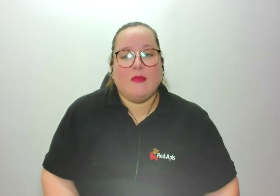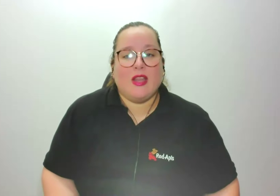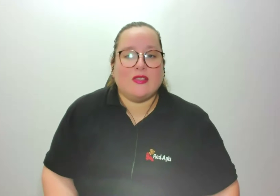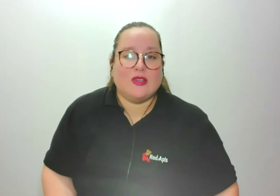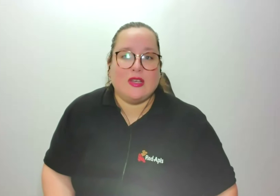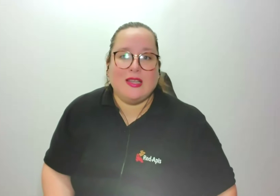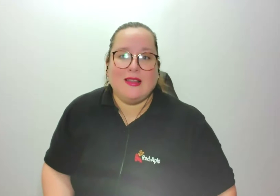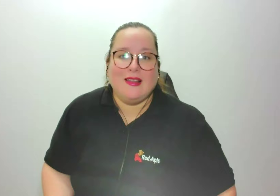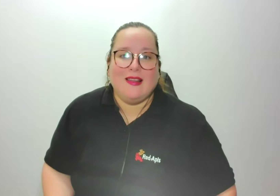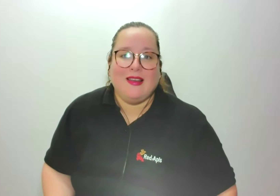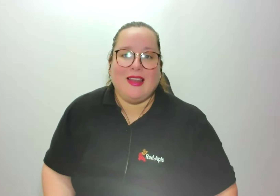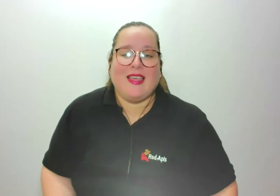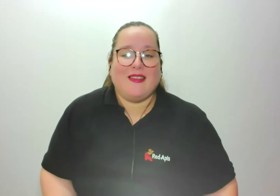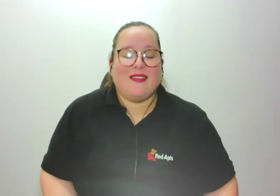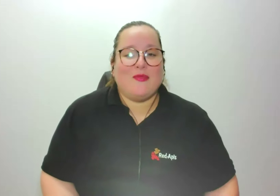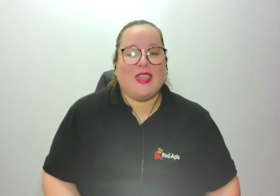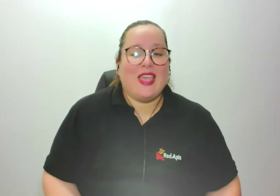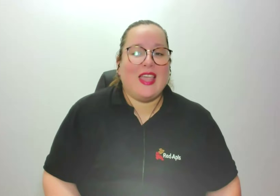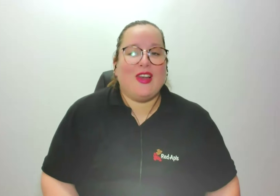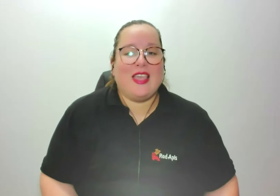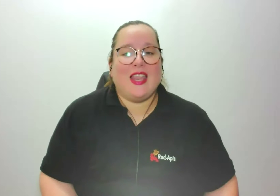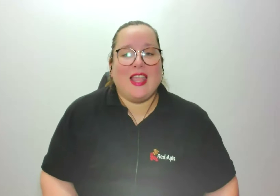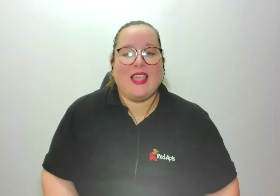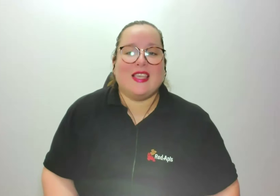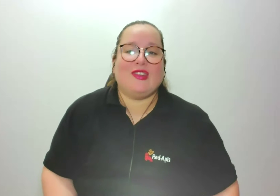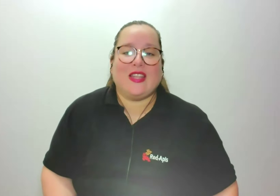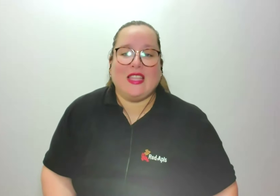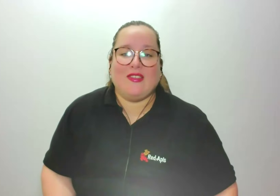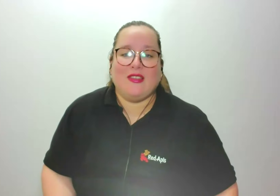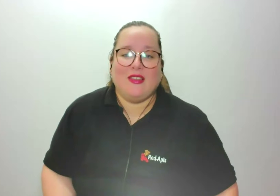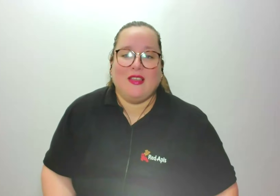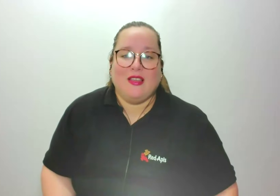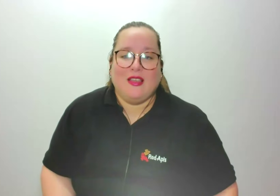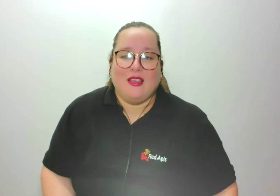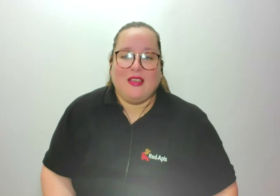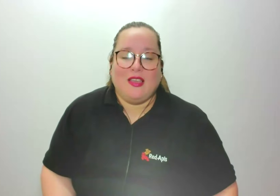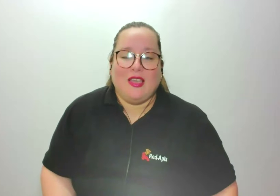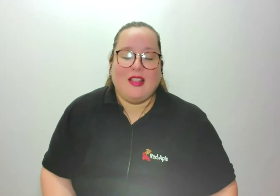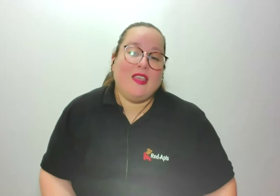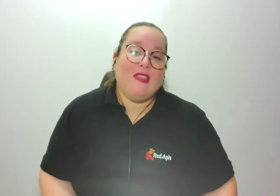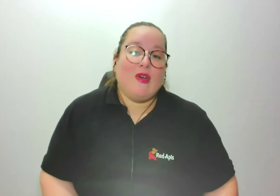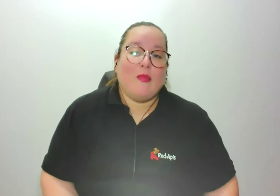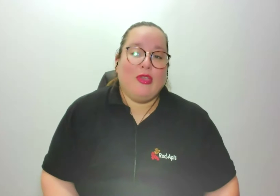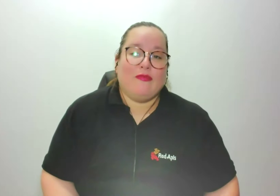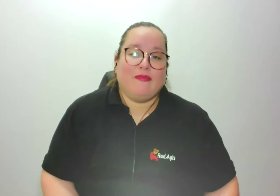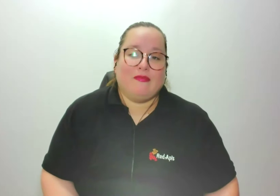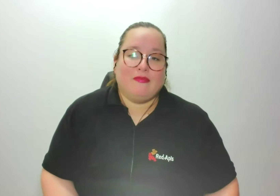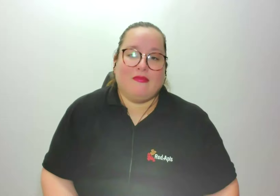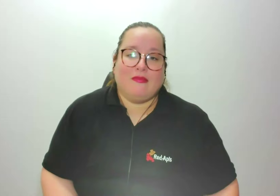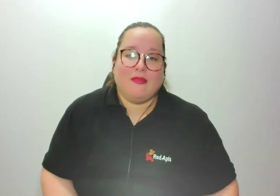sufra discriminación ni nada, como que no le genere que sea introvertido. Tiene distintos